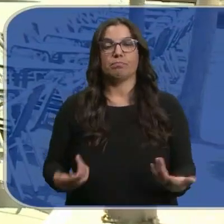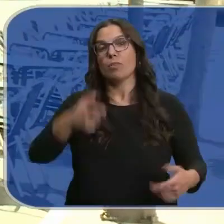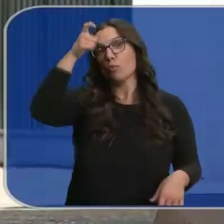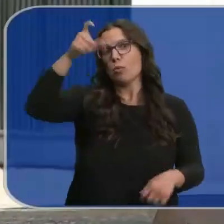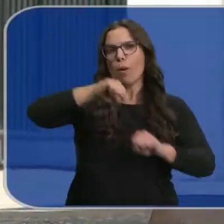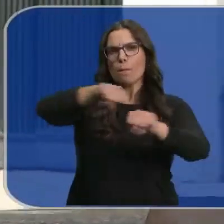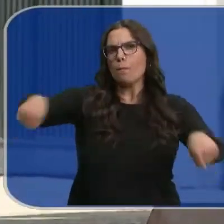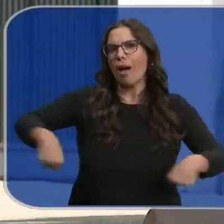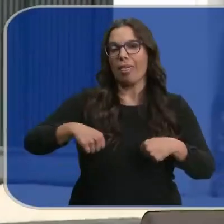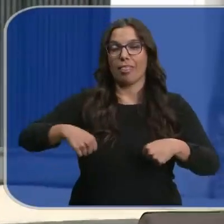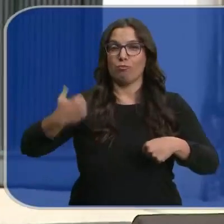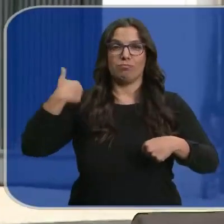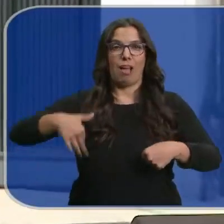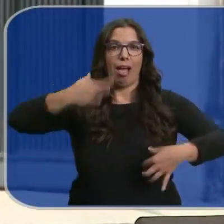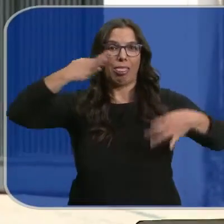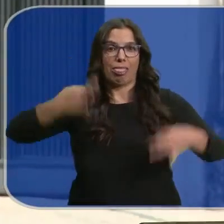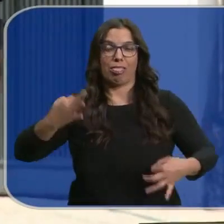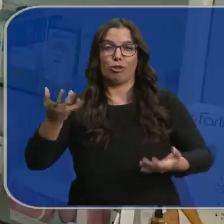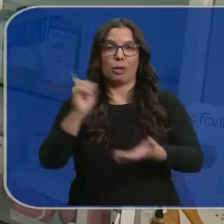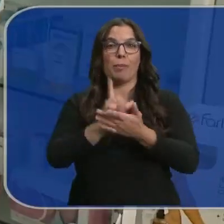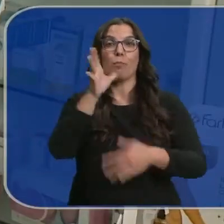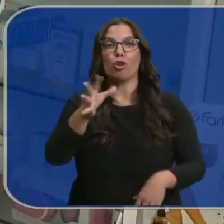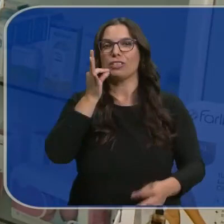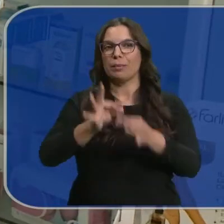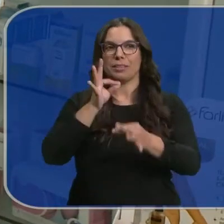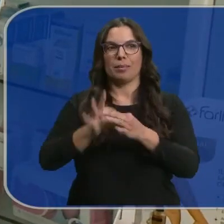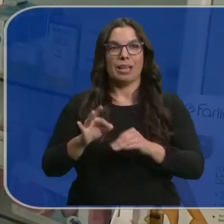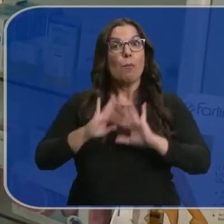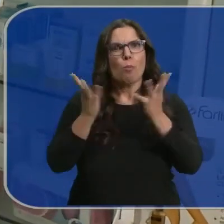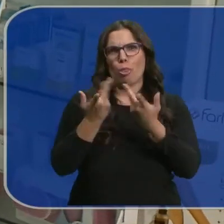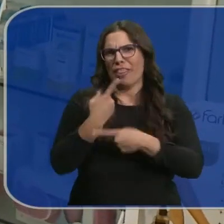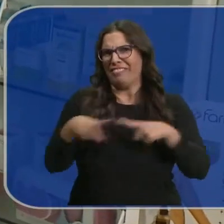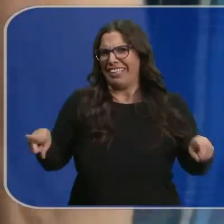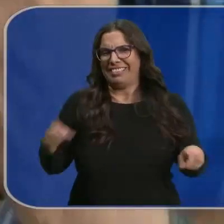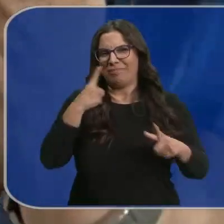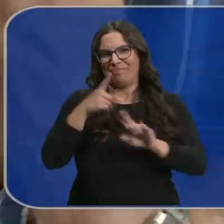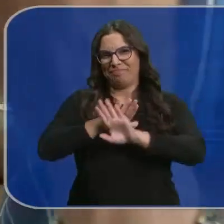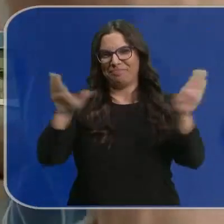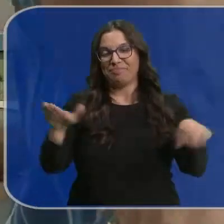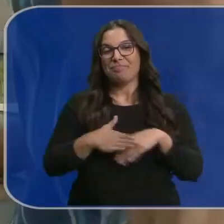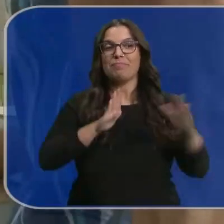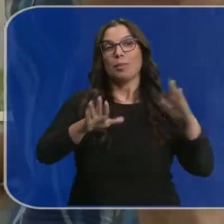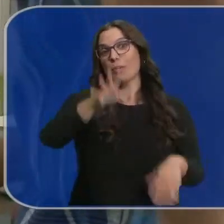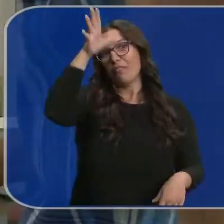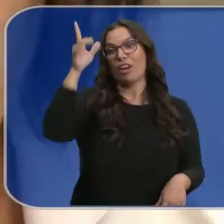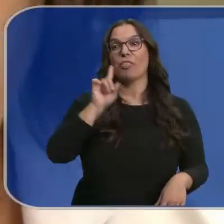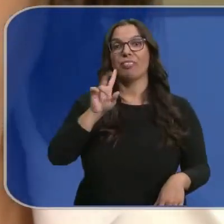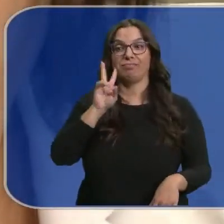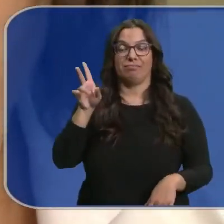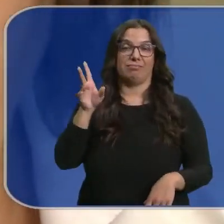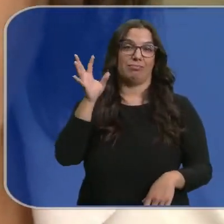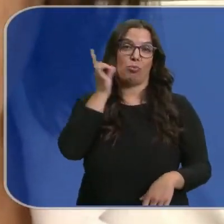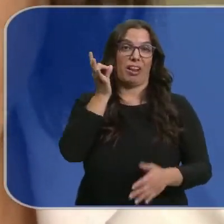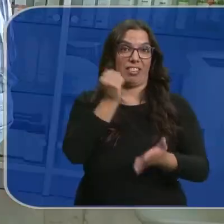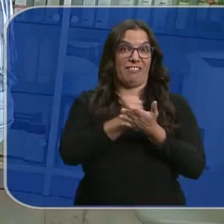Pueblos vacíos es la realidad a la que nos devuelve septiembre. Es un mundo totalmente distinto, nada que ver. En verano, nos dice María Ángeles, la